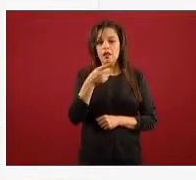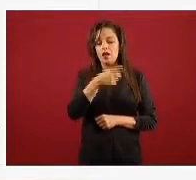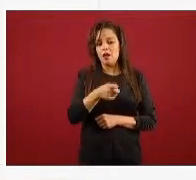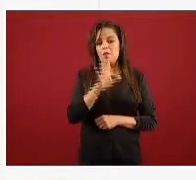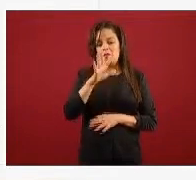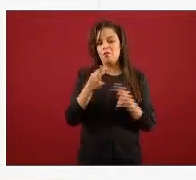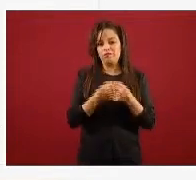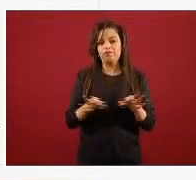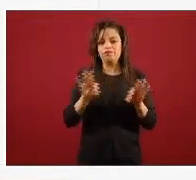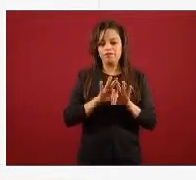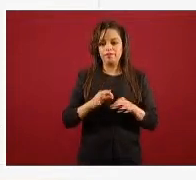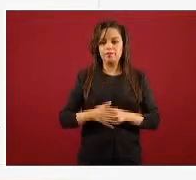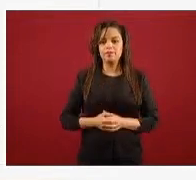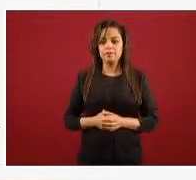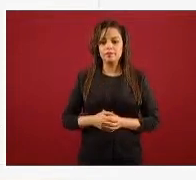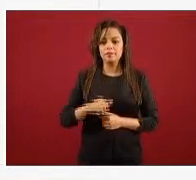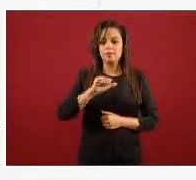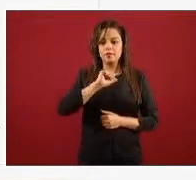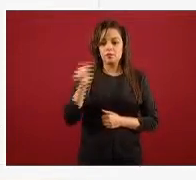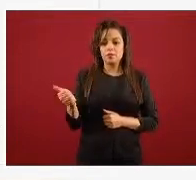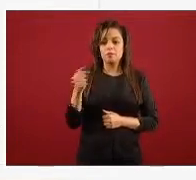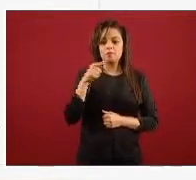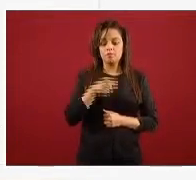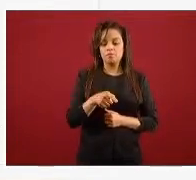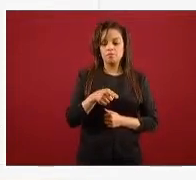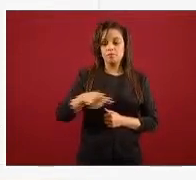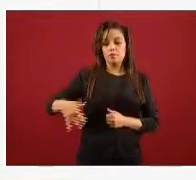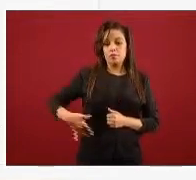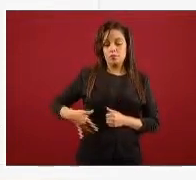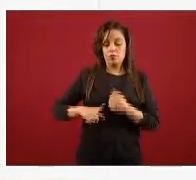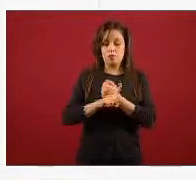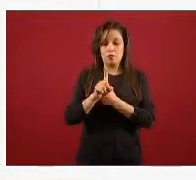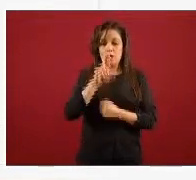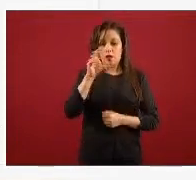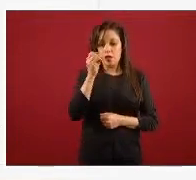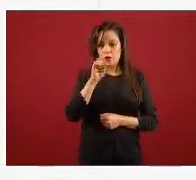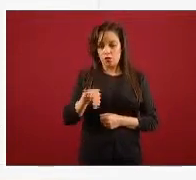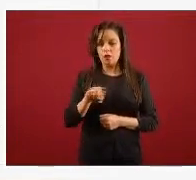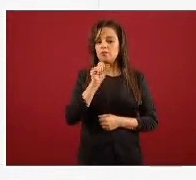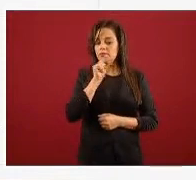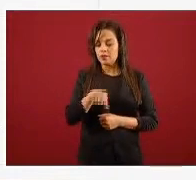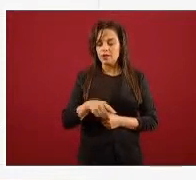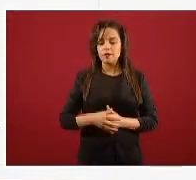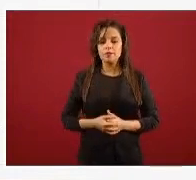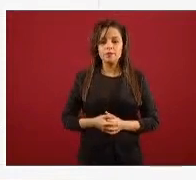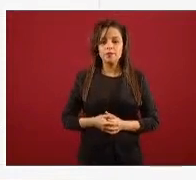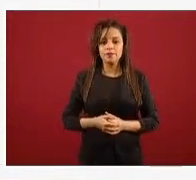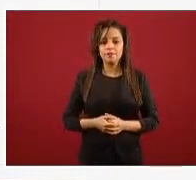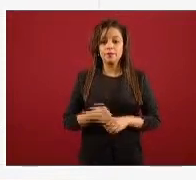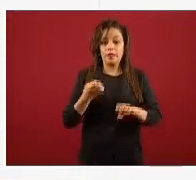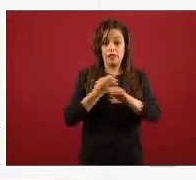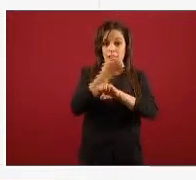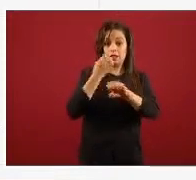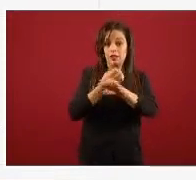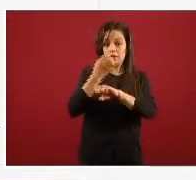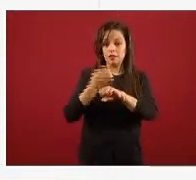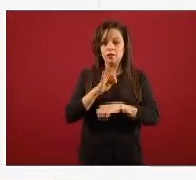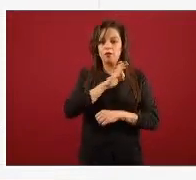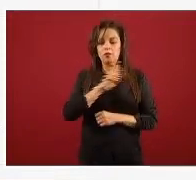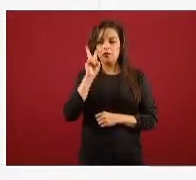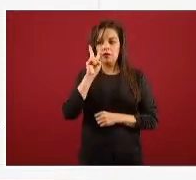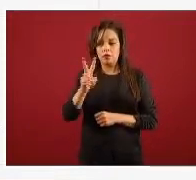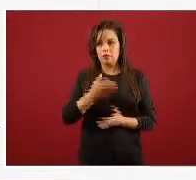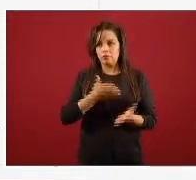insuficiencia renal crónica también se han presentado, como ya lo veíamos anteriormente. Tenemos la distribución por estados, ustedes la pueden